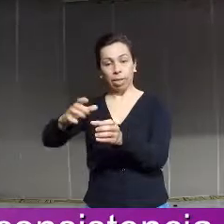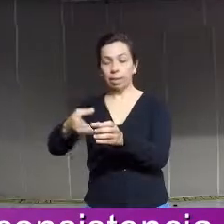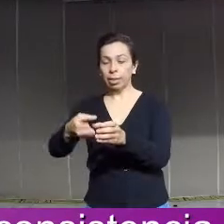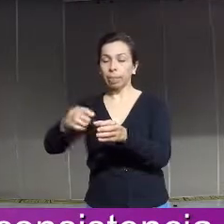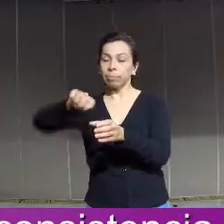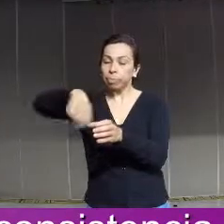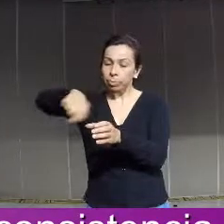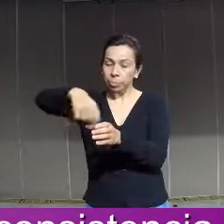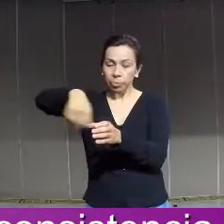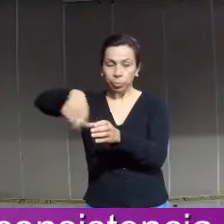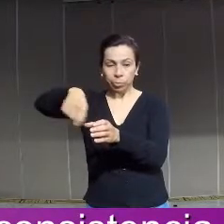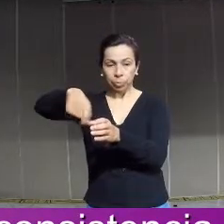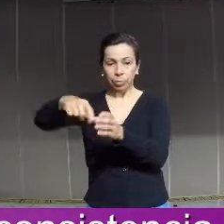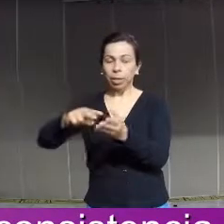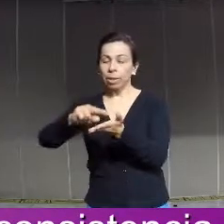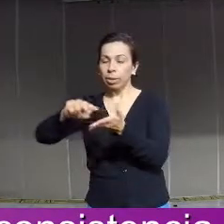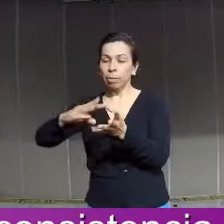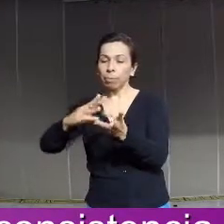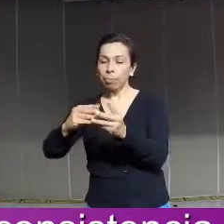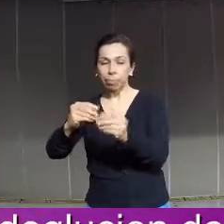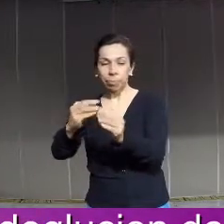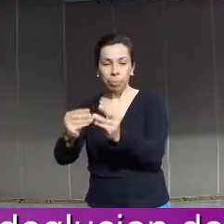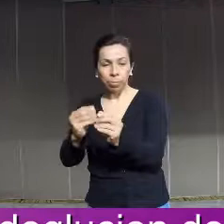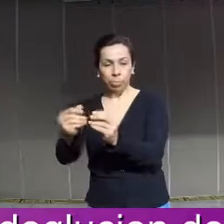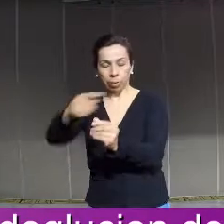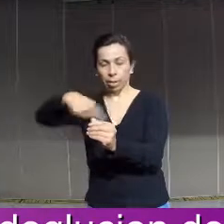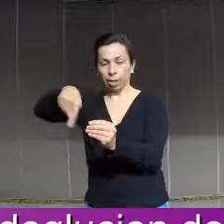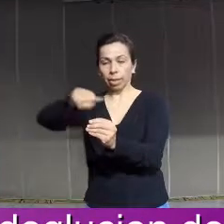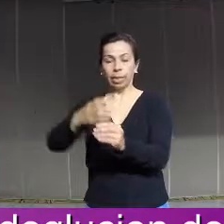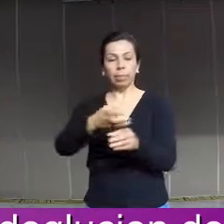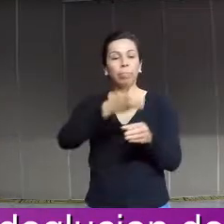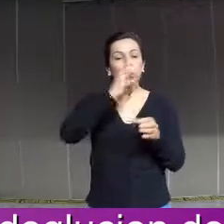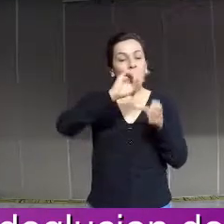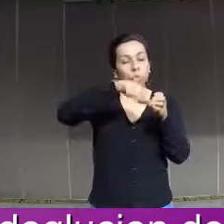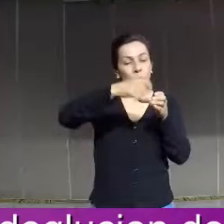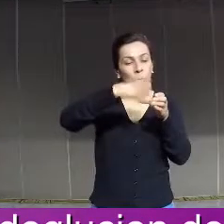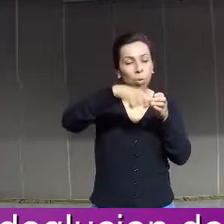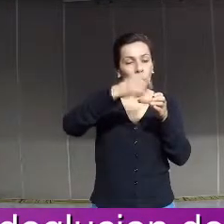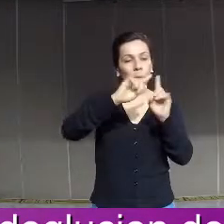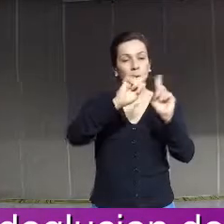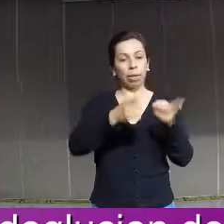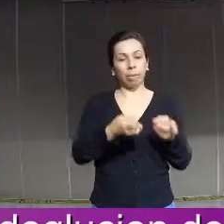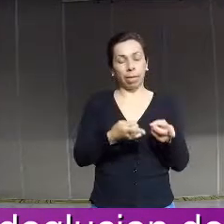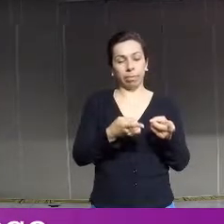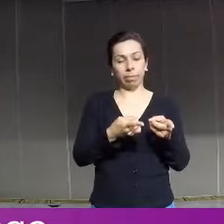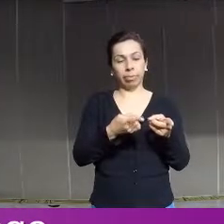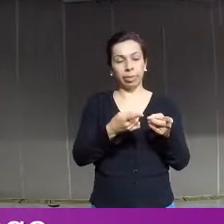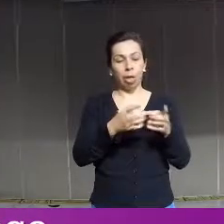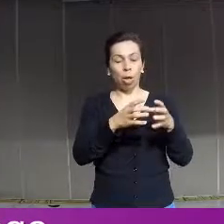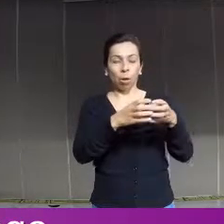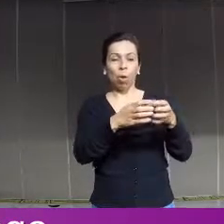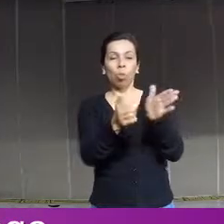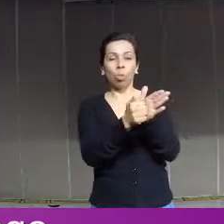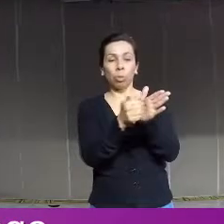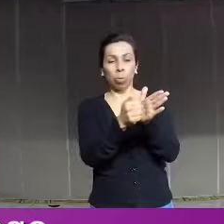muchas veces si las mamás, nosotros recomendamos el yogur firme, pero muchas veces la mamá nos dice les gusta el postrecito. El